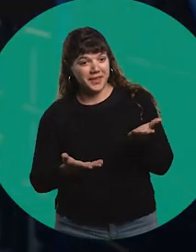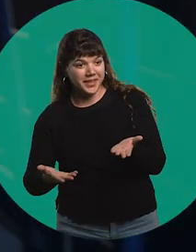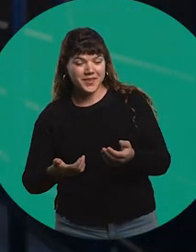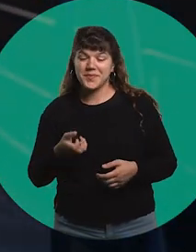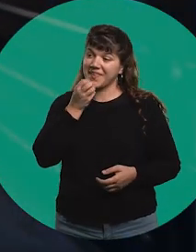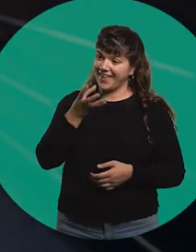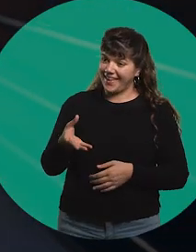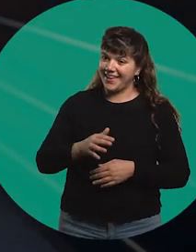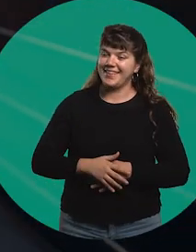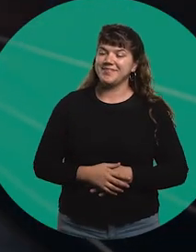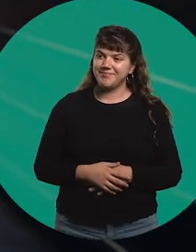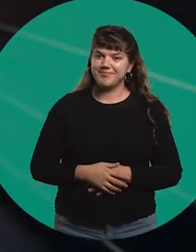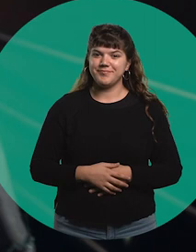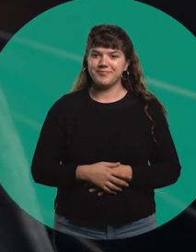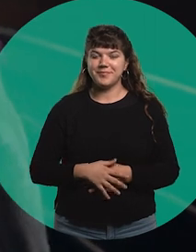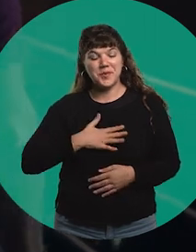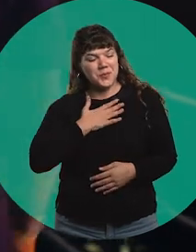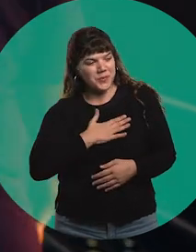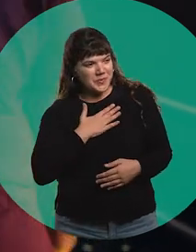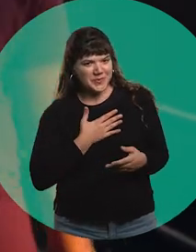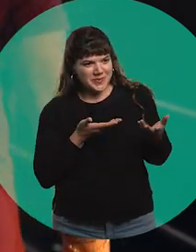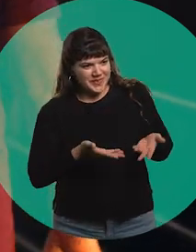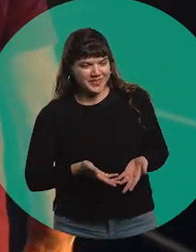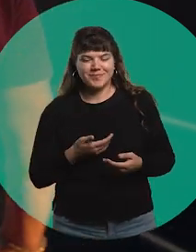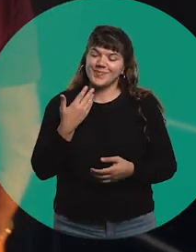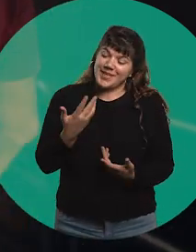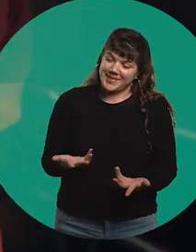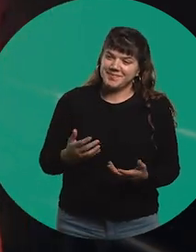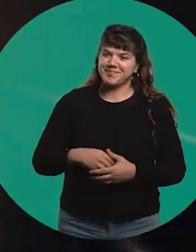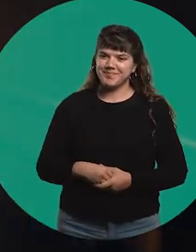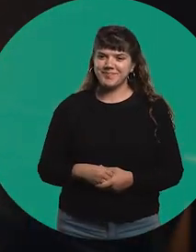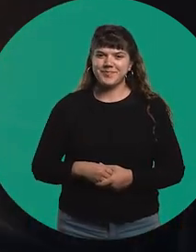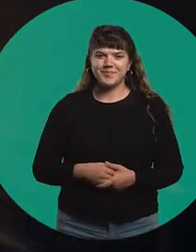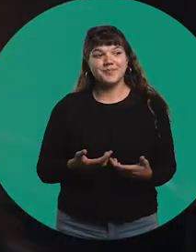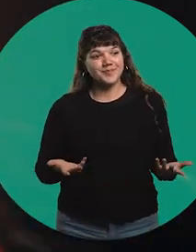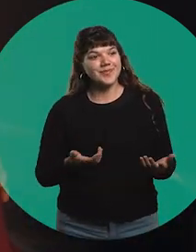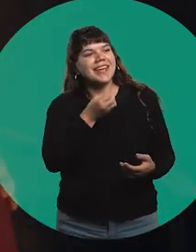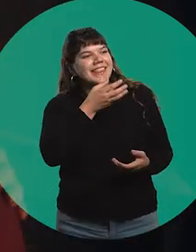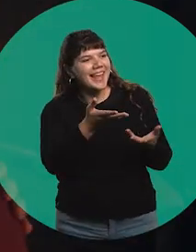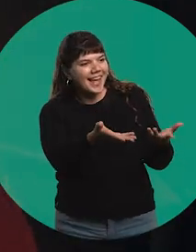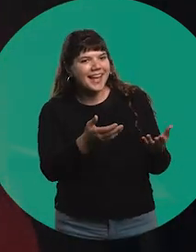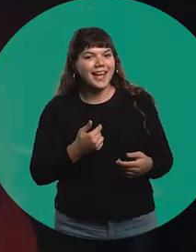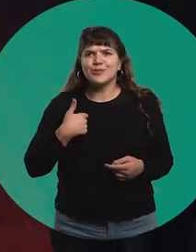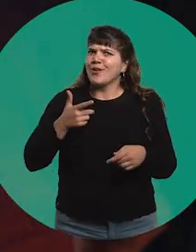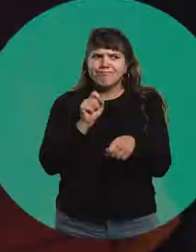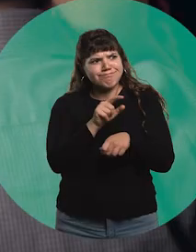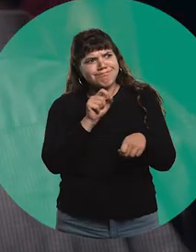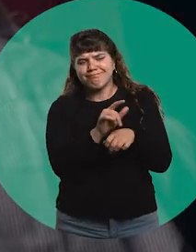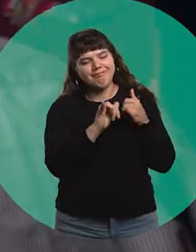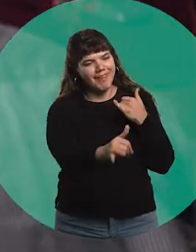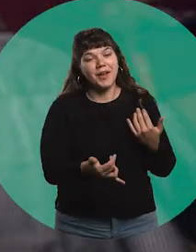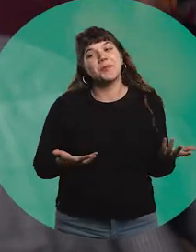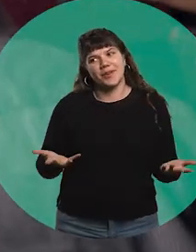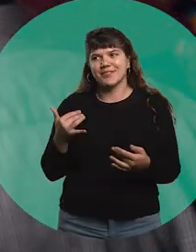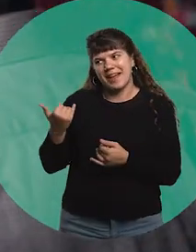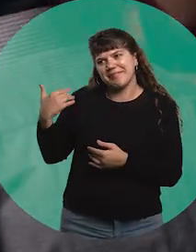Bienvenido. Bueno, ¿qué tal? Era un placer tenernos por acá. Bueno. Ramón. ¿Qué tal, Ramón? Yo soy el que te atomizaba, May.